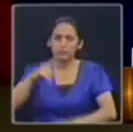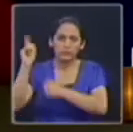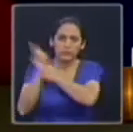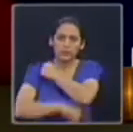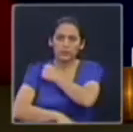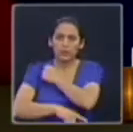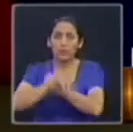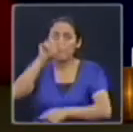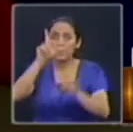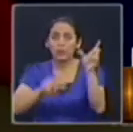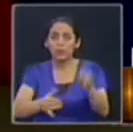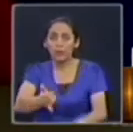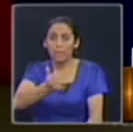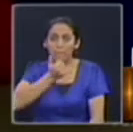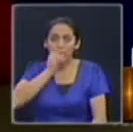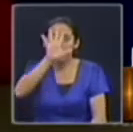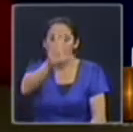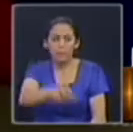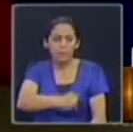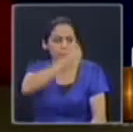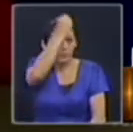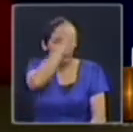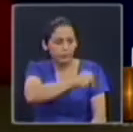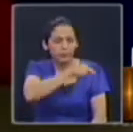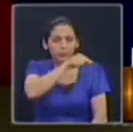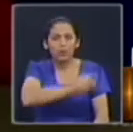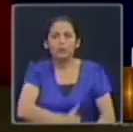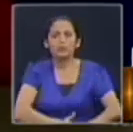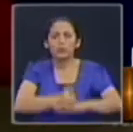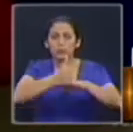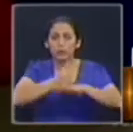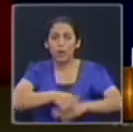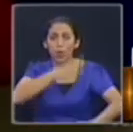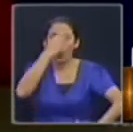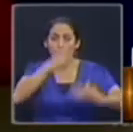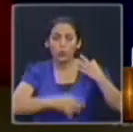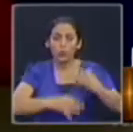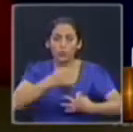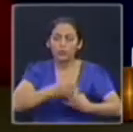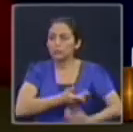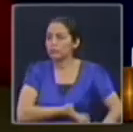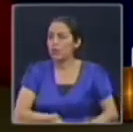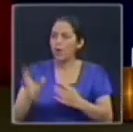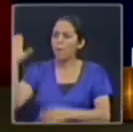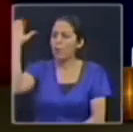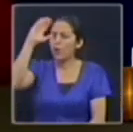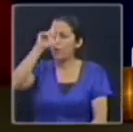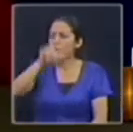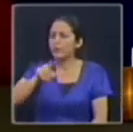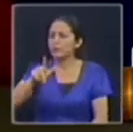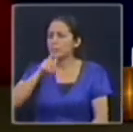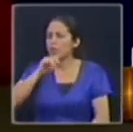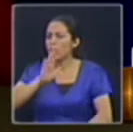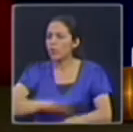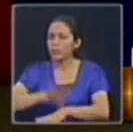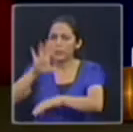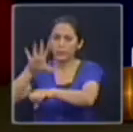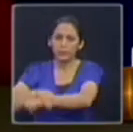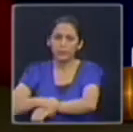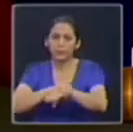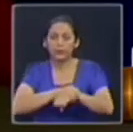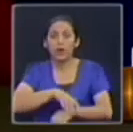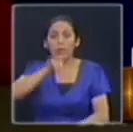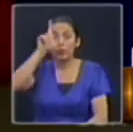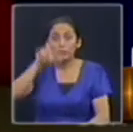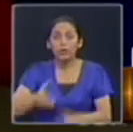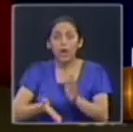separado a los negligentes y se coordinó con la justicia la captura de los acusados. Se puso en la lista de los más buscados a un